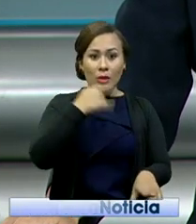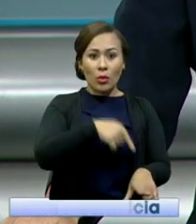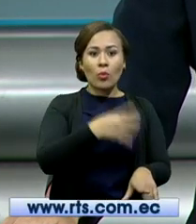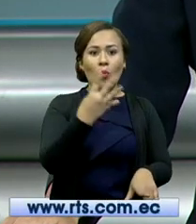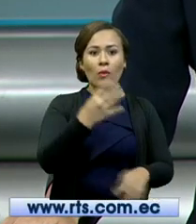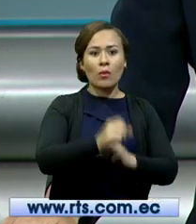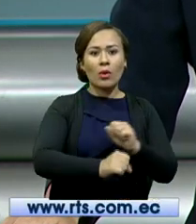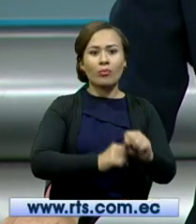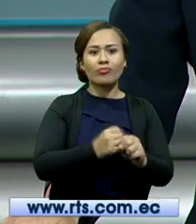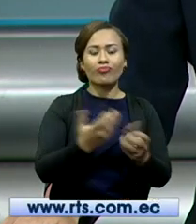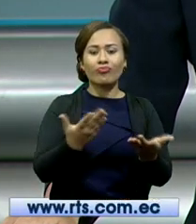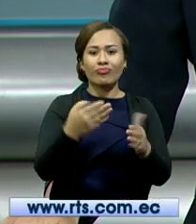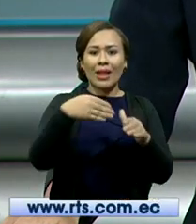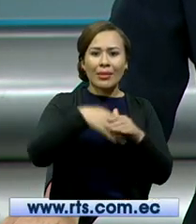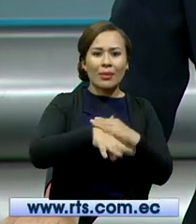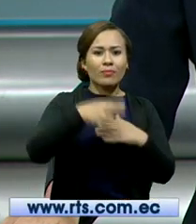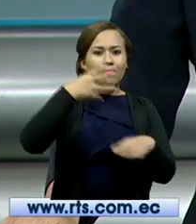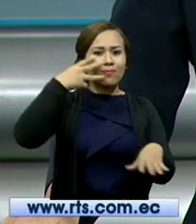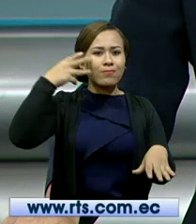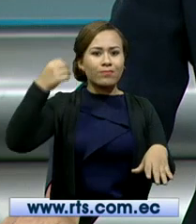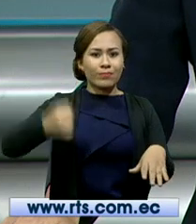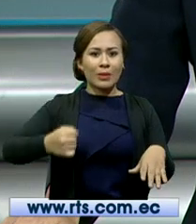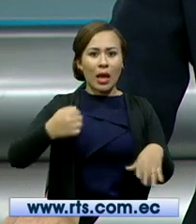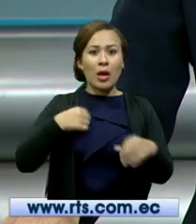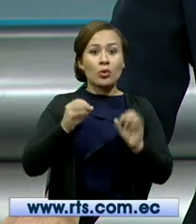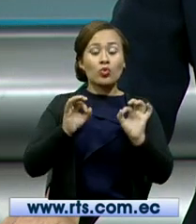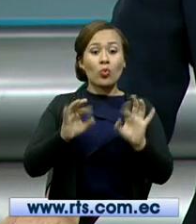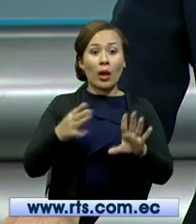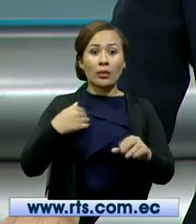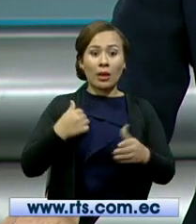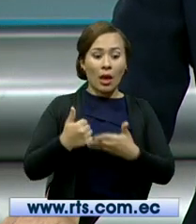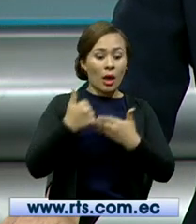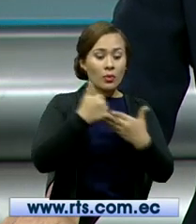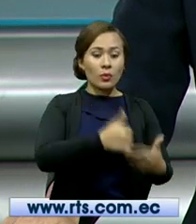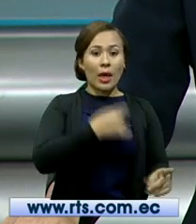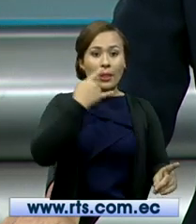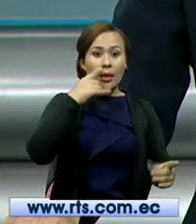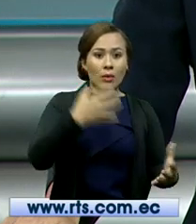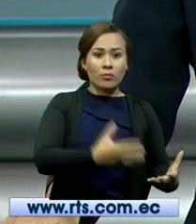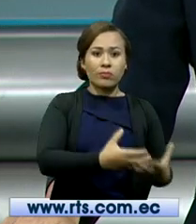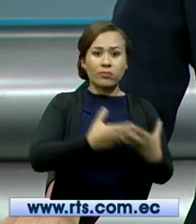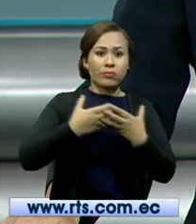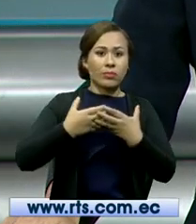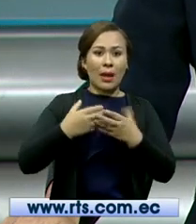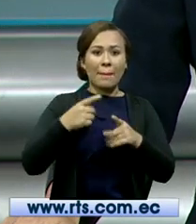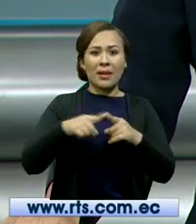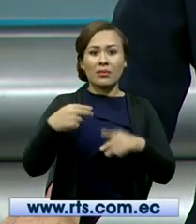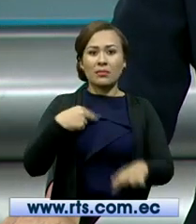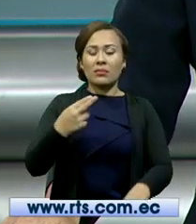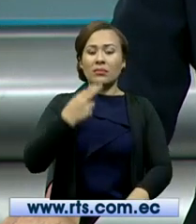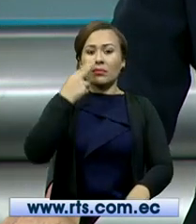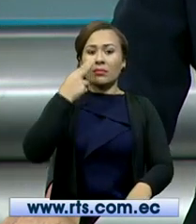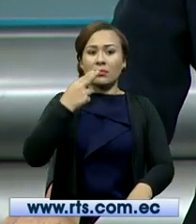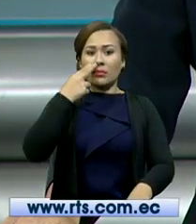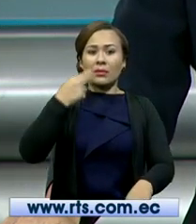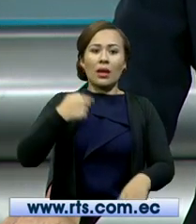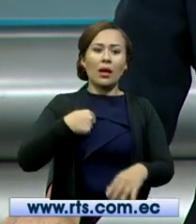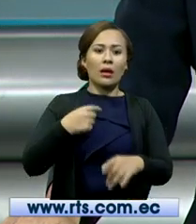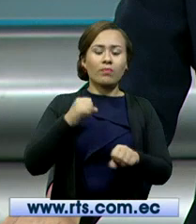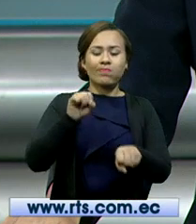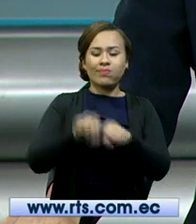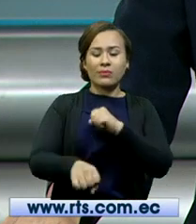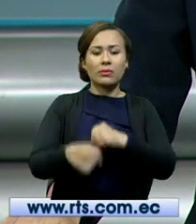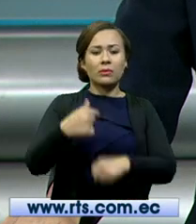la mujer ingresó al hoyo y logró rescatar al menor pero al parecer gases tóxicos le causaron estragos y no tuvo la